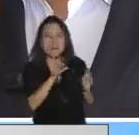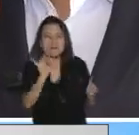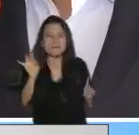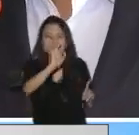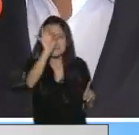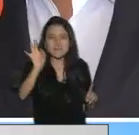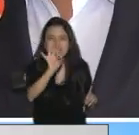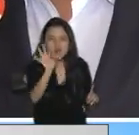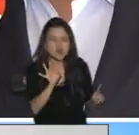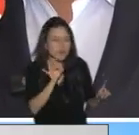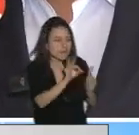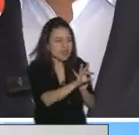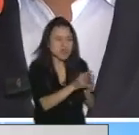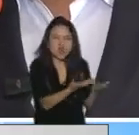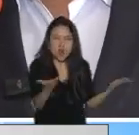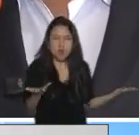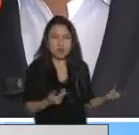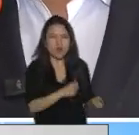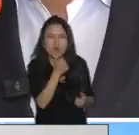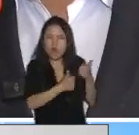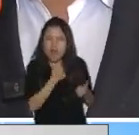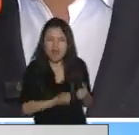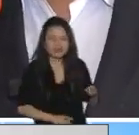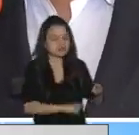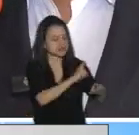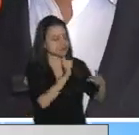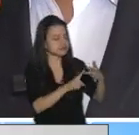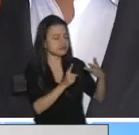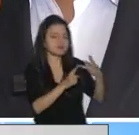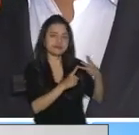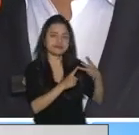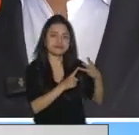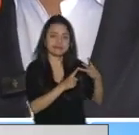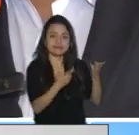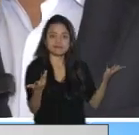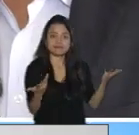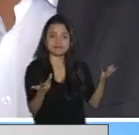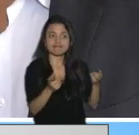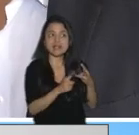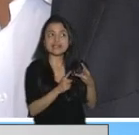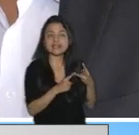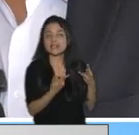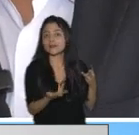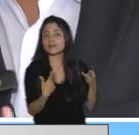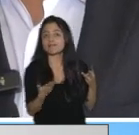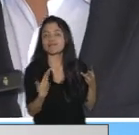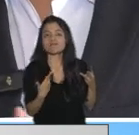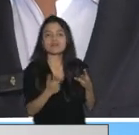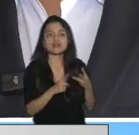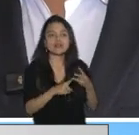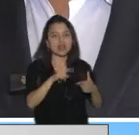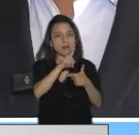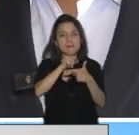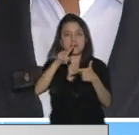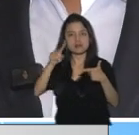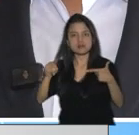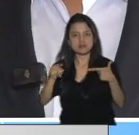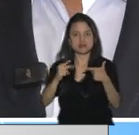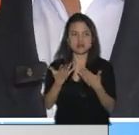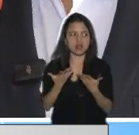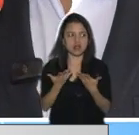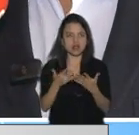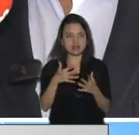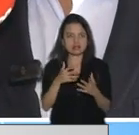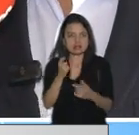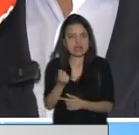metieron. Y tercero, cómo es todo el tema de los indicadores de compromiso.